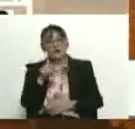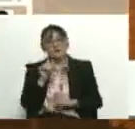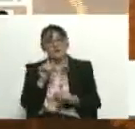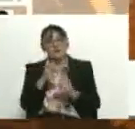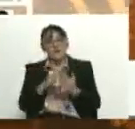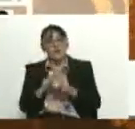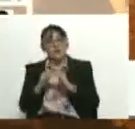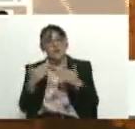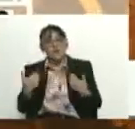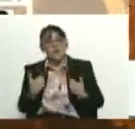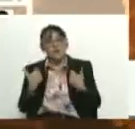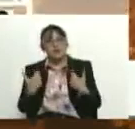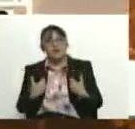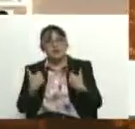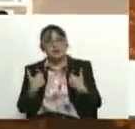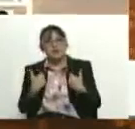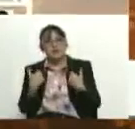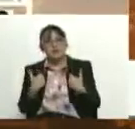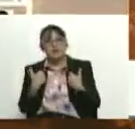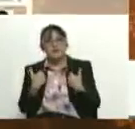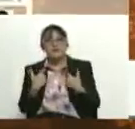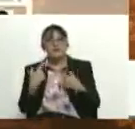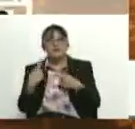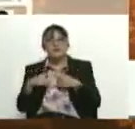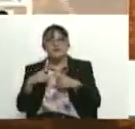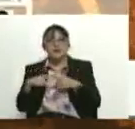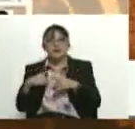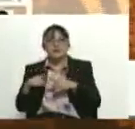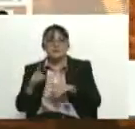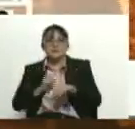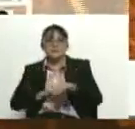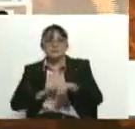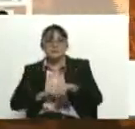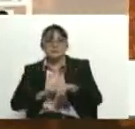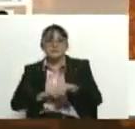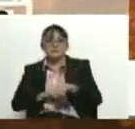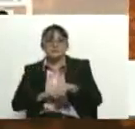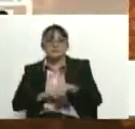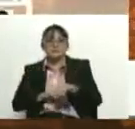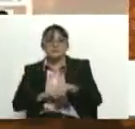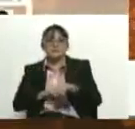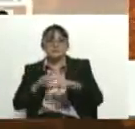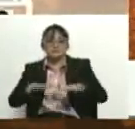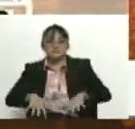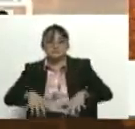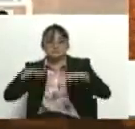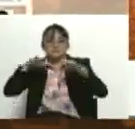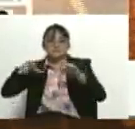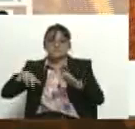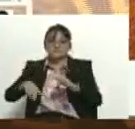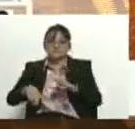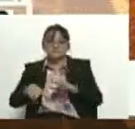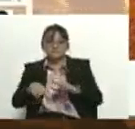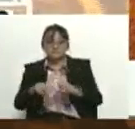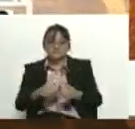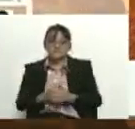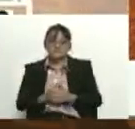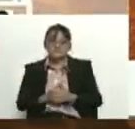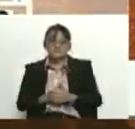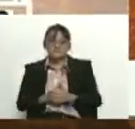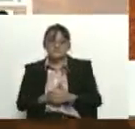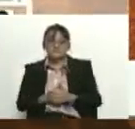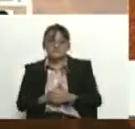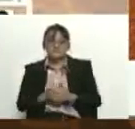han en distintos tiempos en distintos momentos estas crecidas del río ahora eso fue